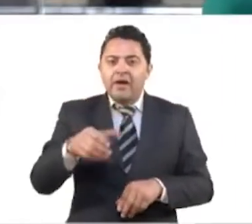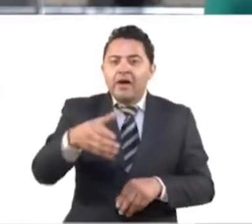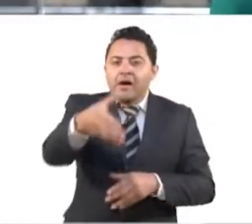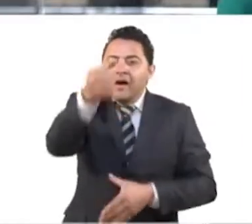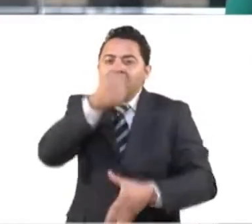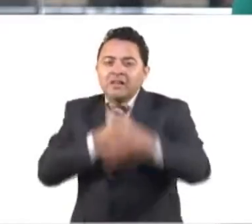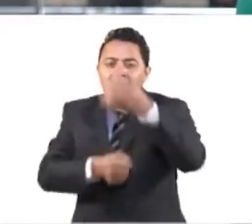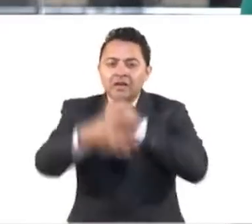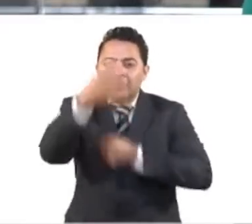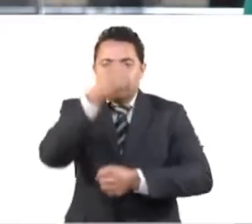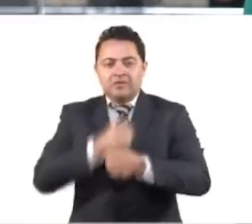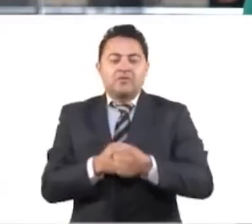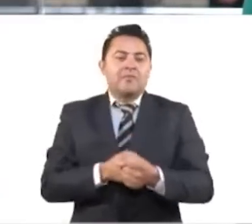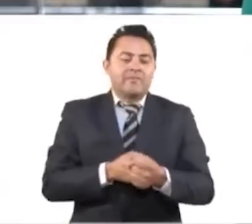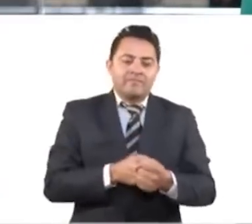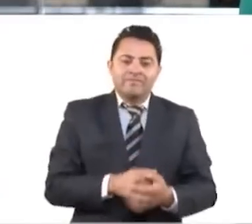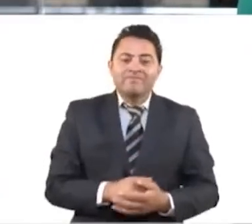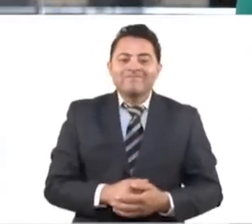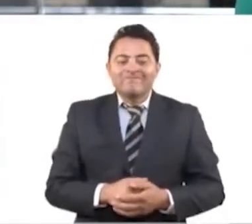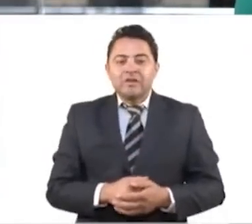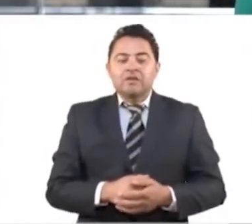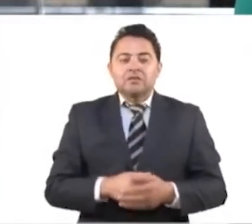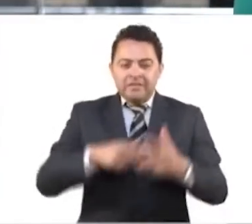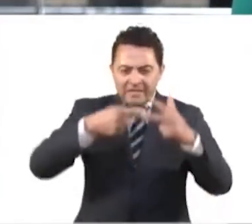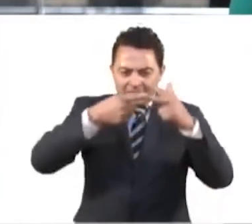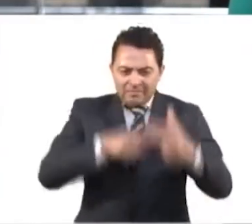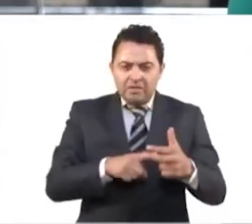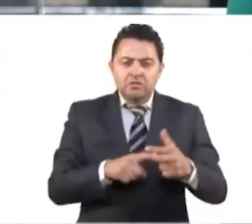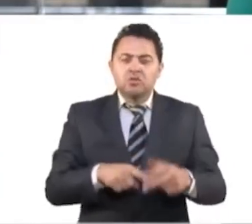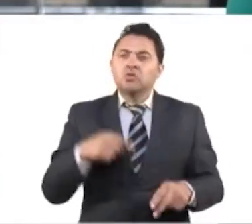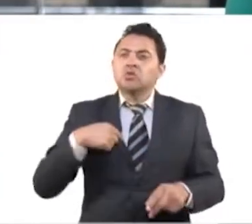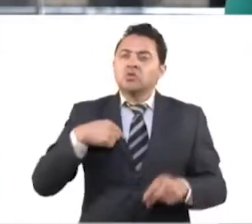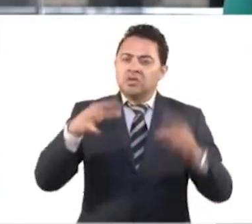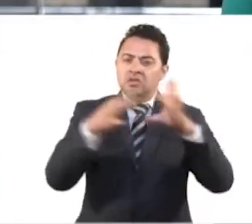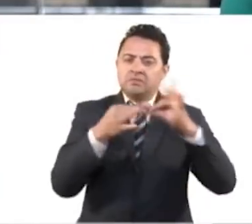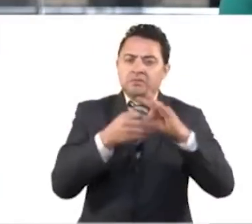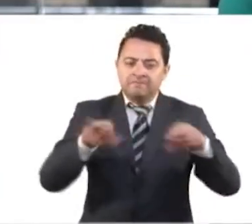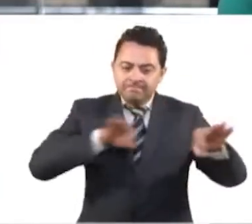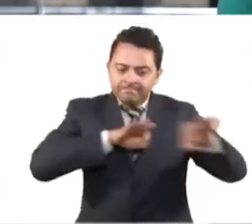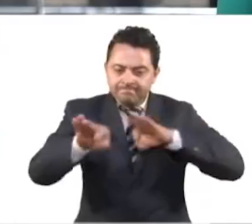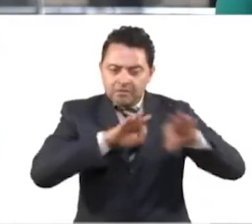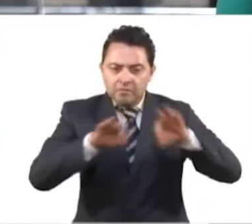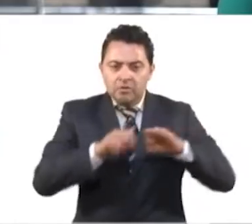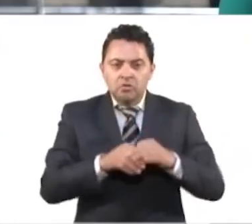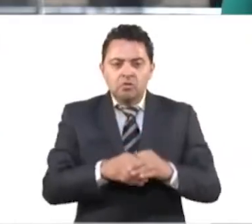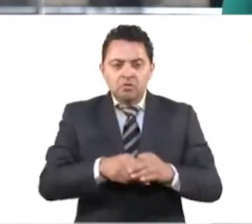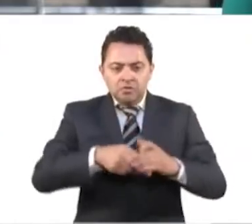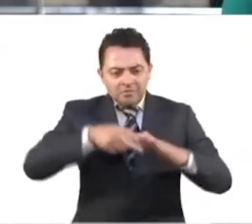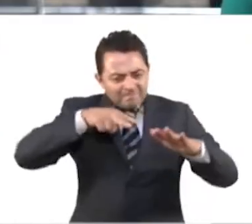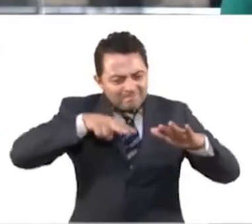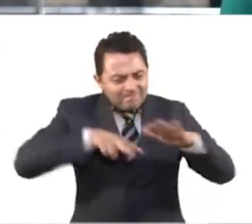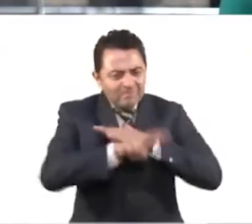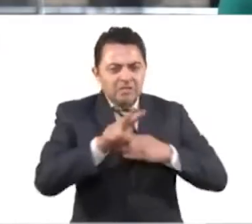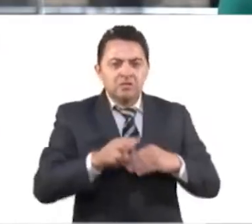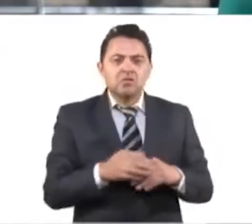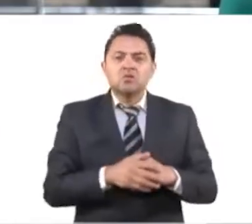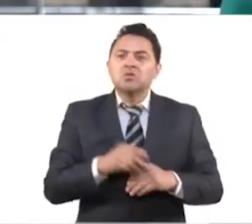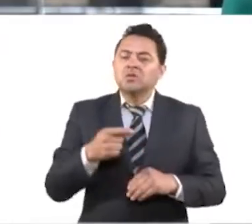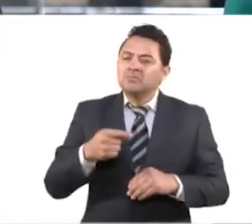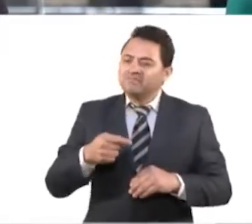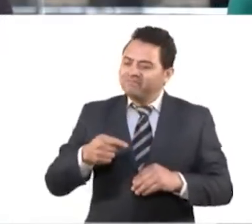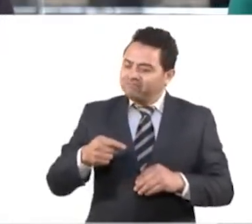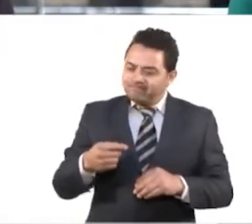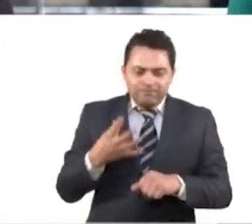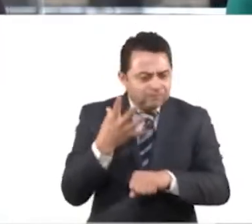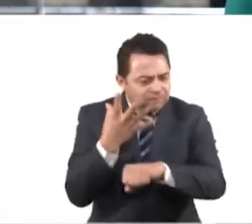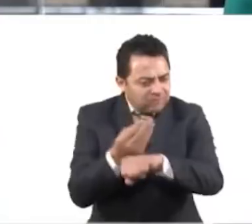Inicio diciendo que estos trabajos sean de rehabilitación y reforzamiento, se han hecho en estricto